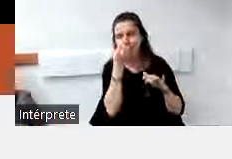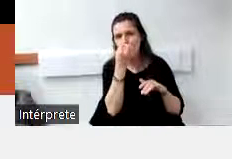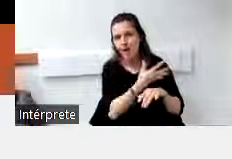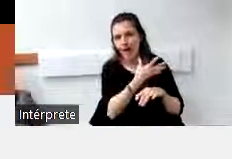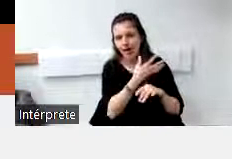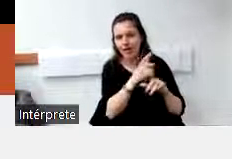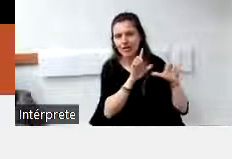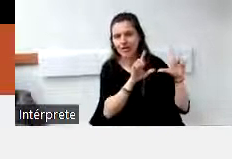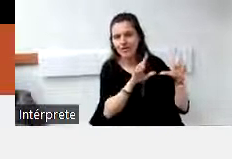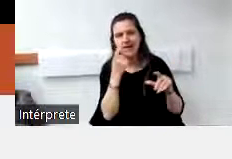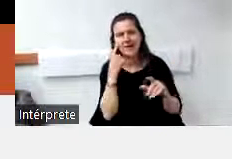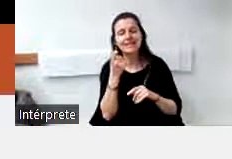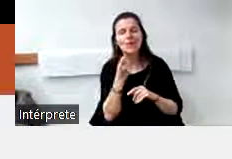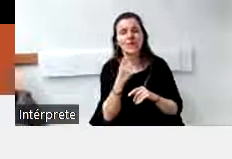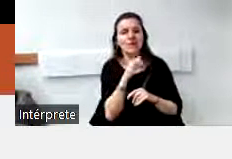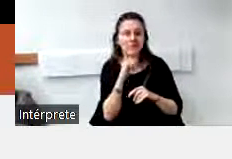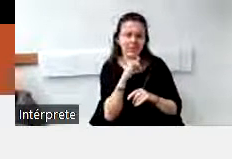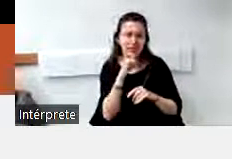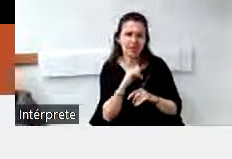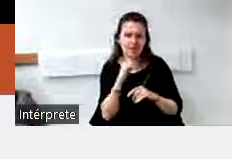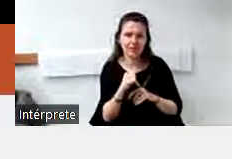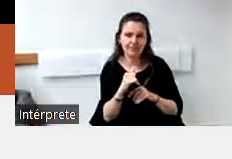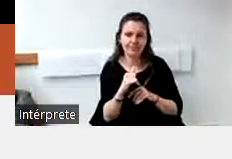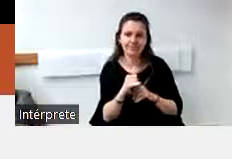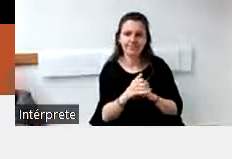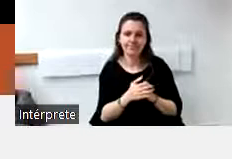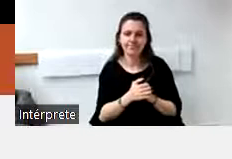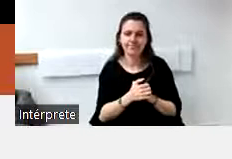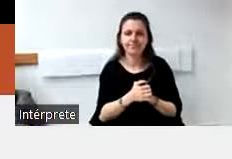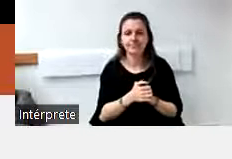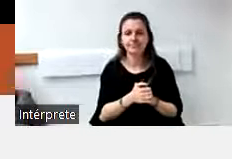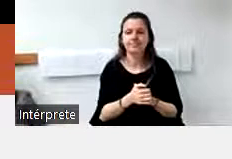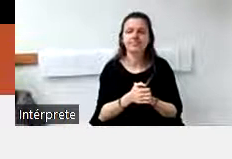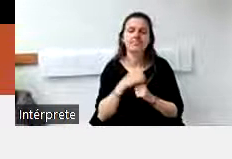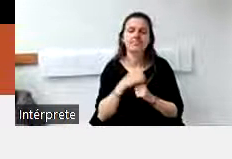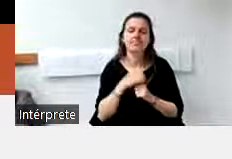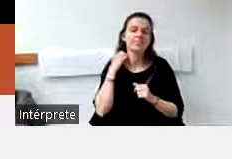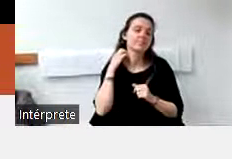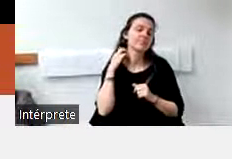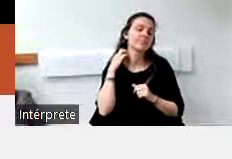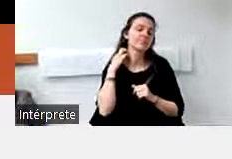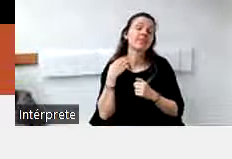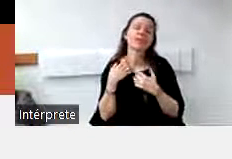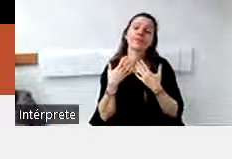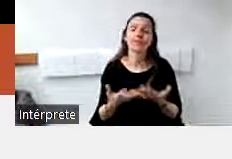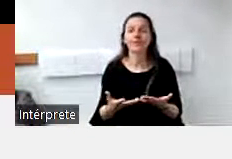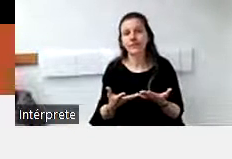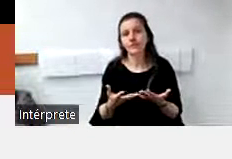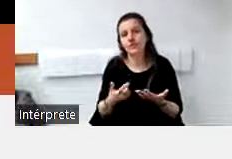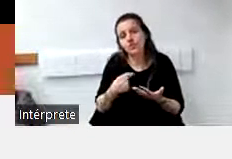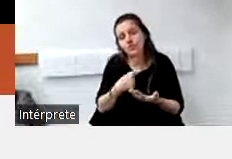cuentos frente al internet ya no tienen andamiento. Por lo cual yo